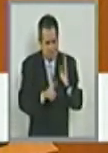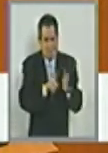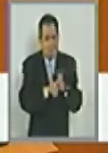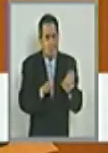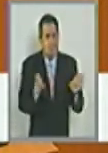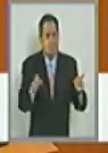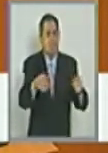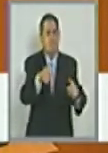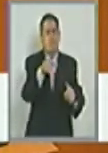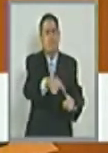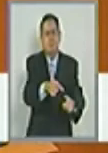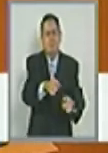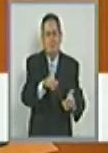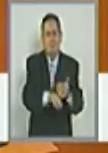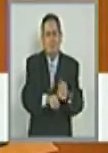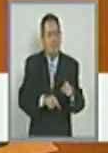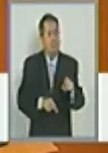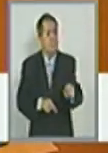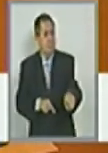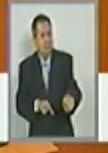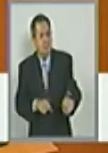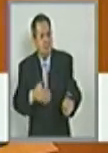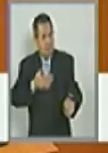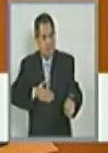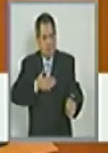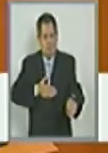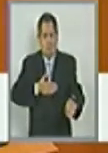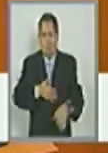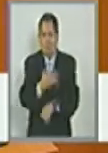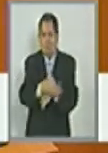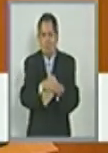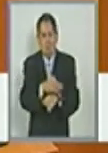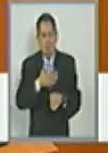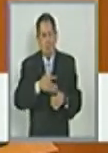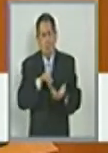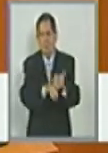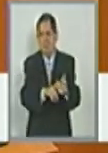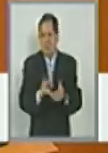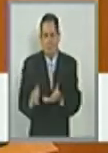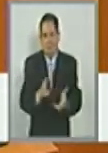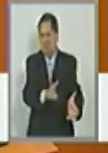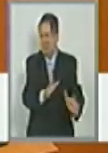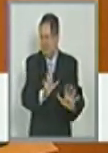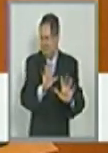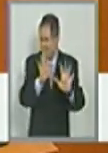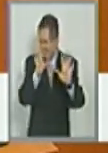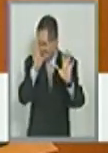áreas comunes en las que se tienen baños portátiles para el uso de ellos.